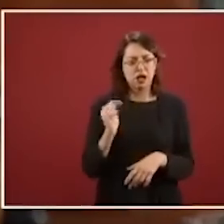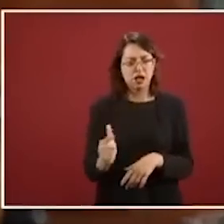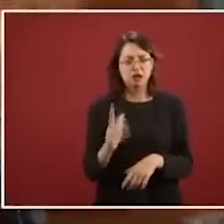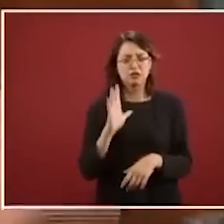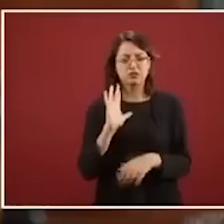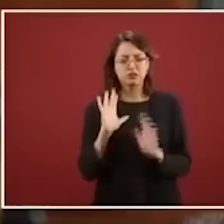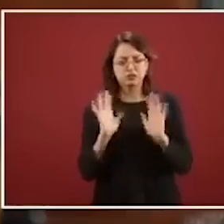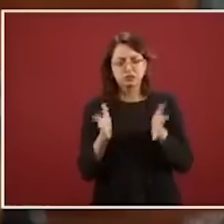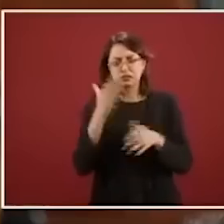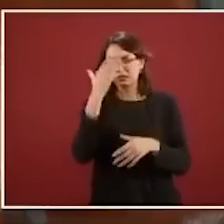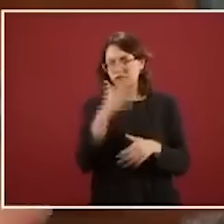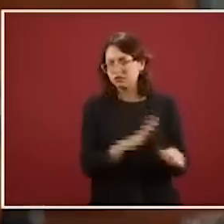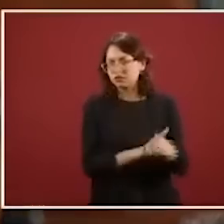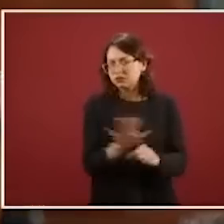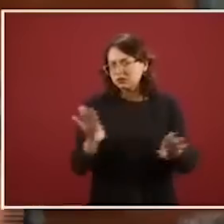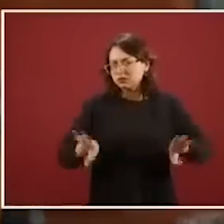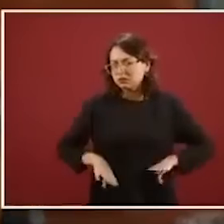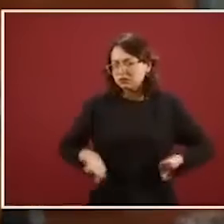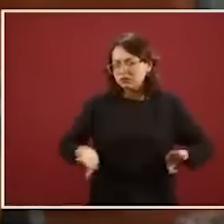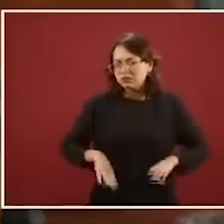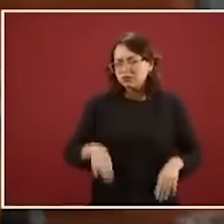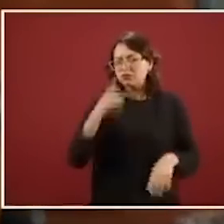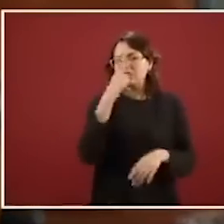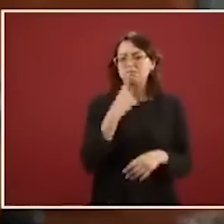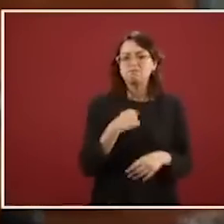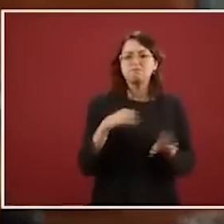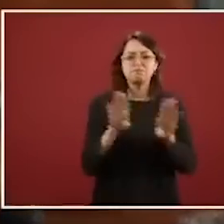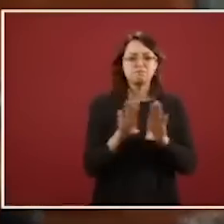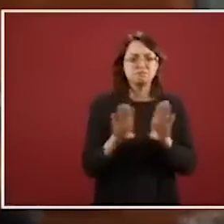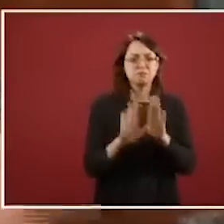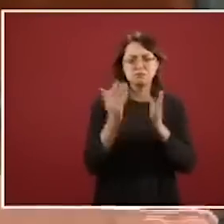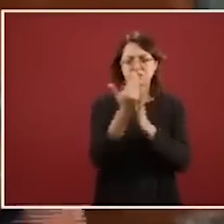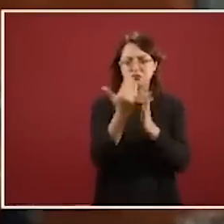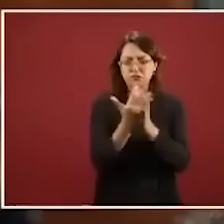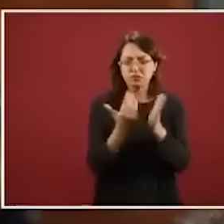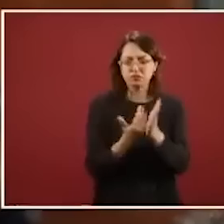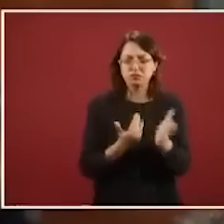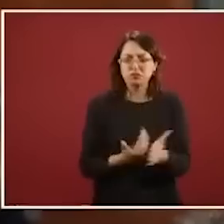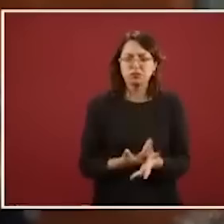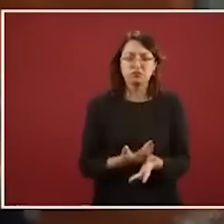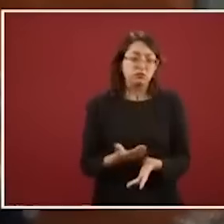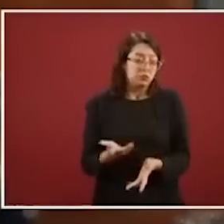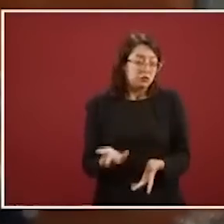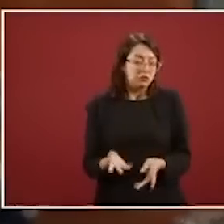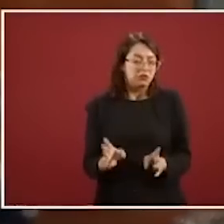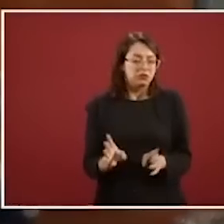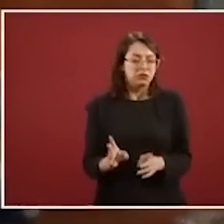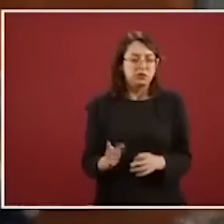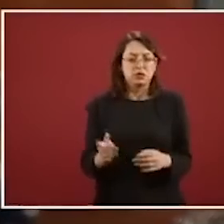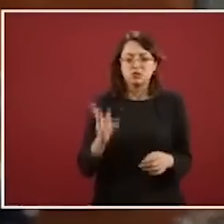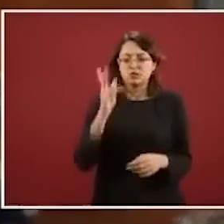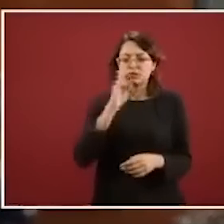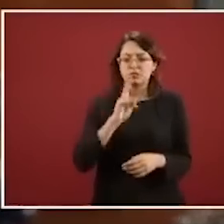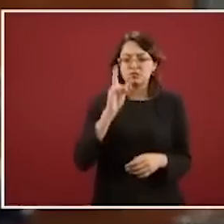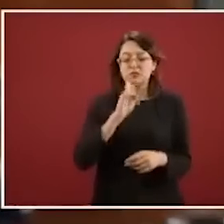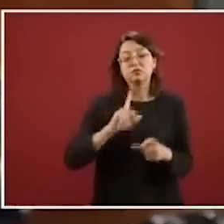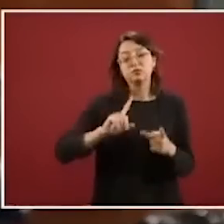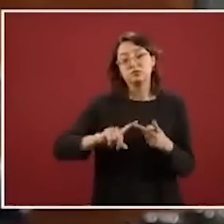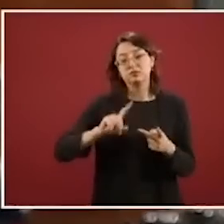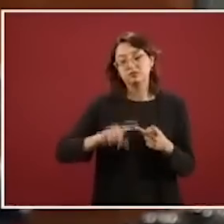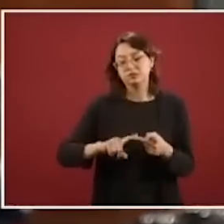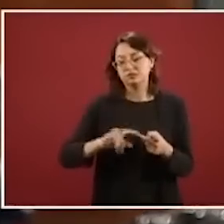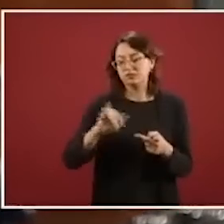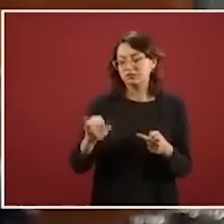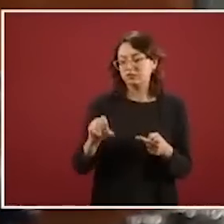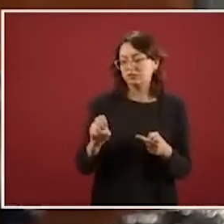saber cómo las características, cómo se puede protocolizar, un ensayo quizás? Y una pregunta de lucha libre, Jesús, ¿se